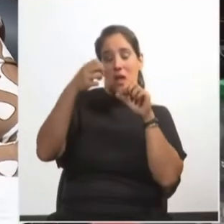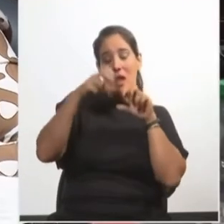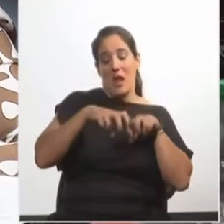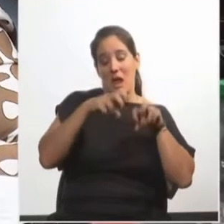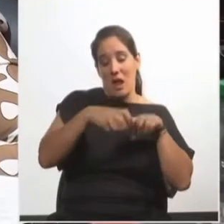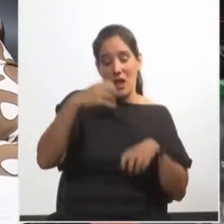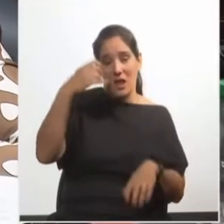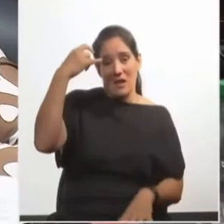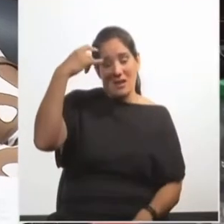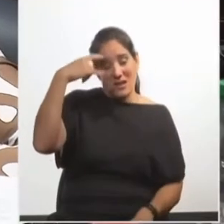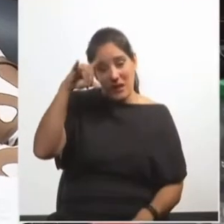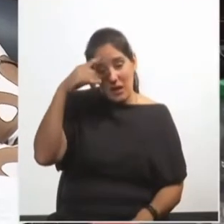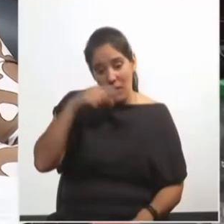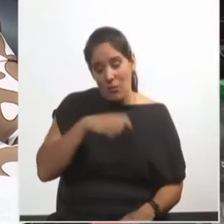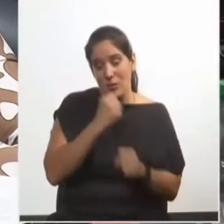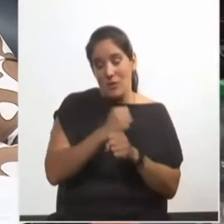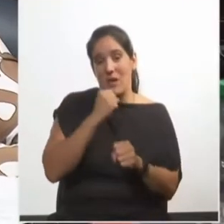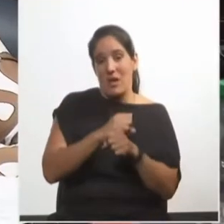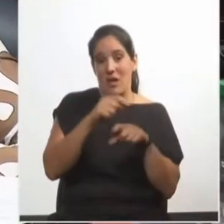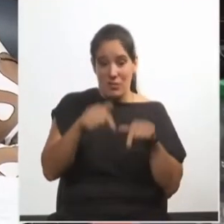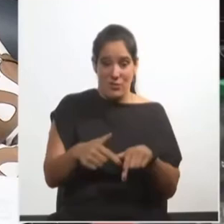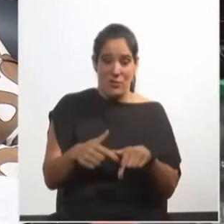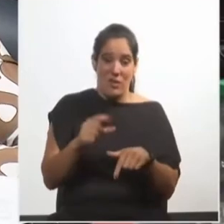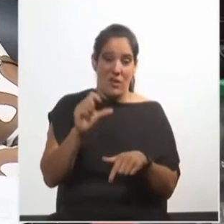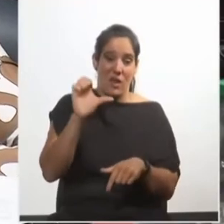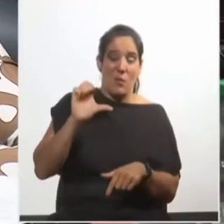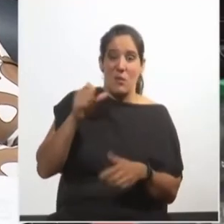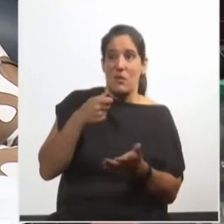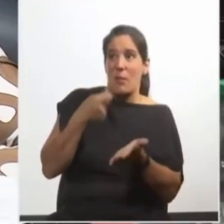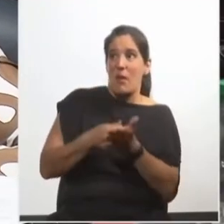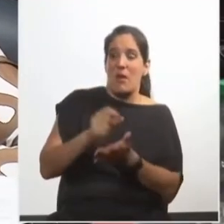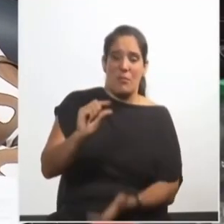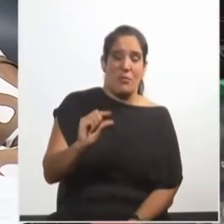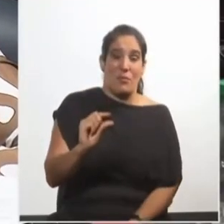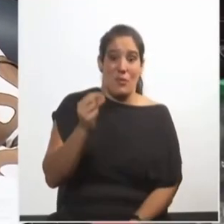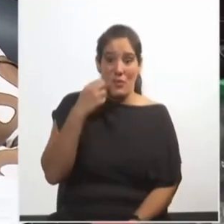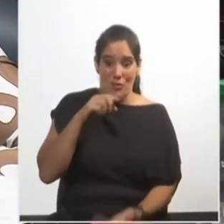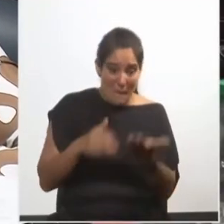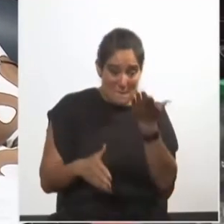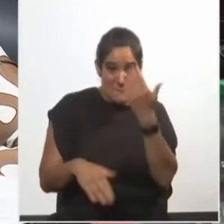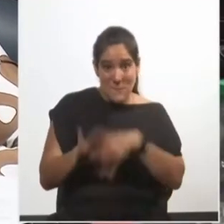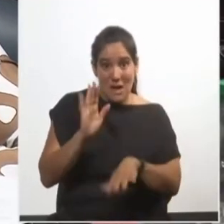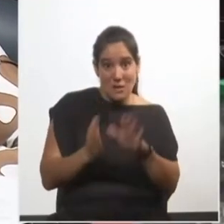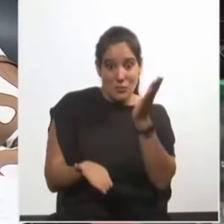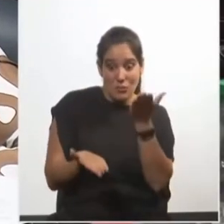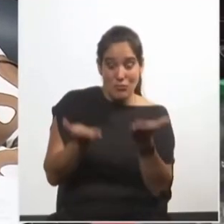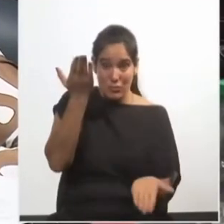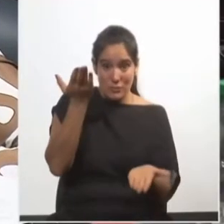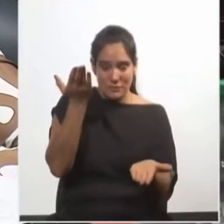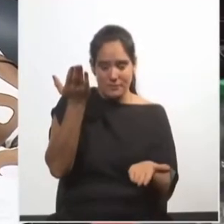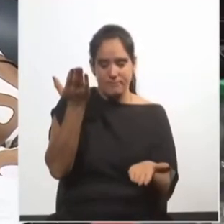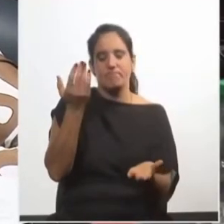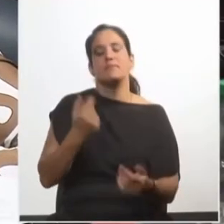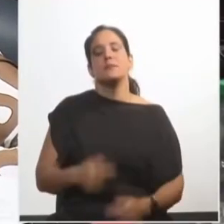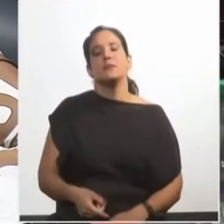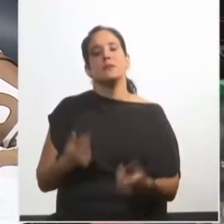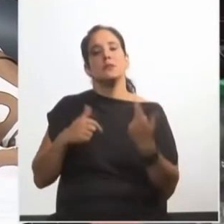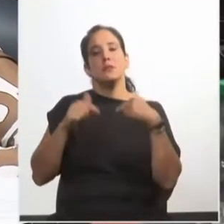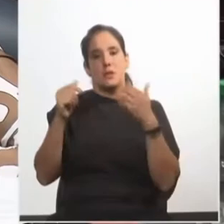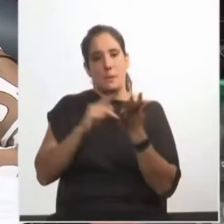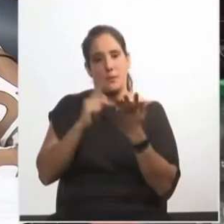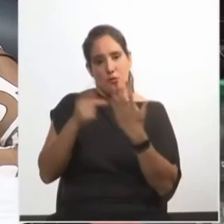que son inequidades muy grandes las que quedan planteadas. Pero el proyecto que hoy estamos